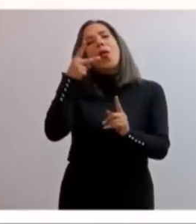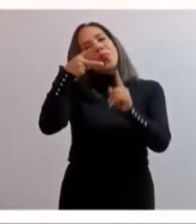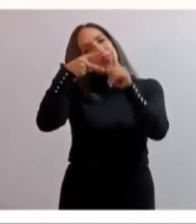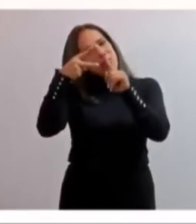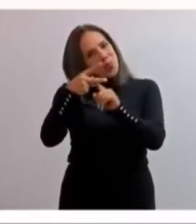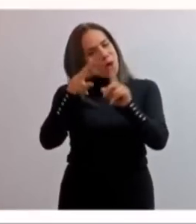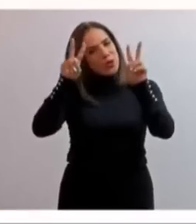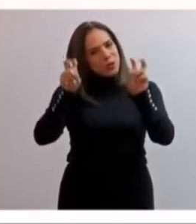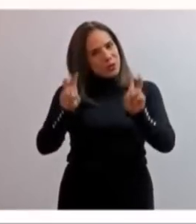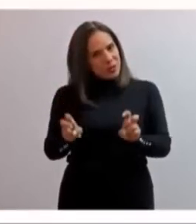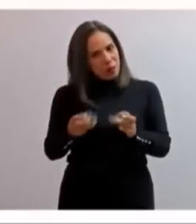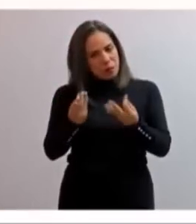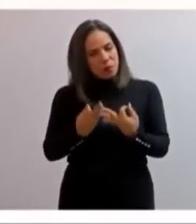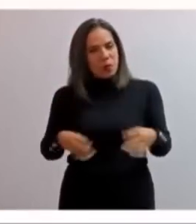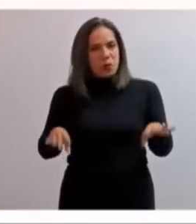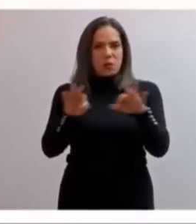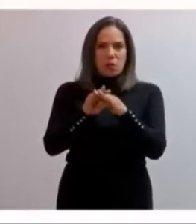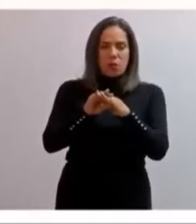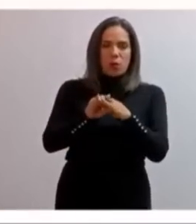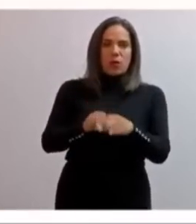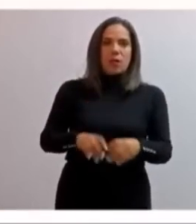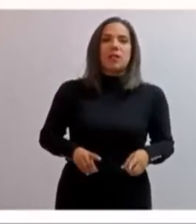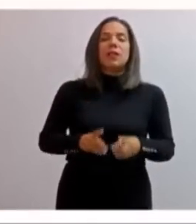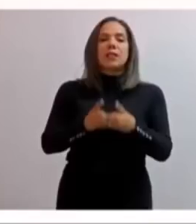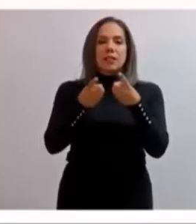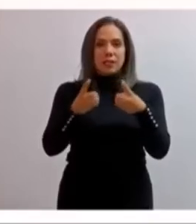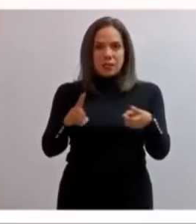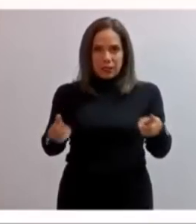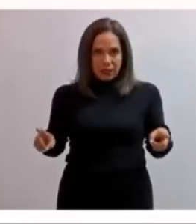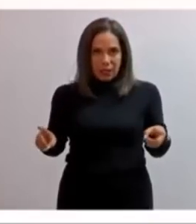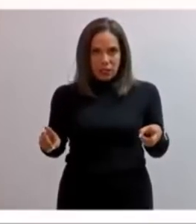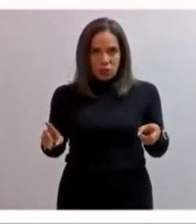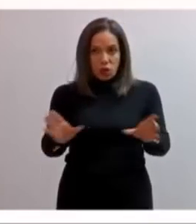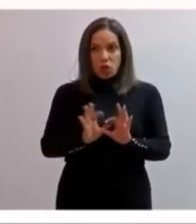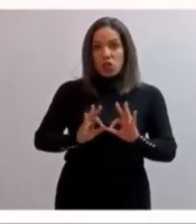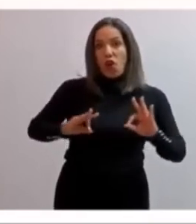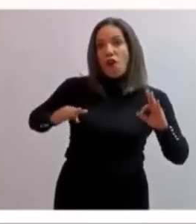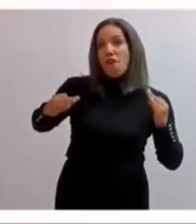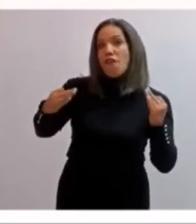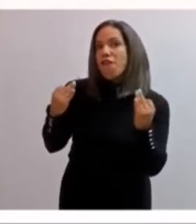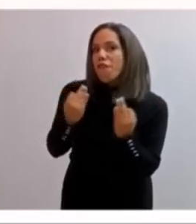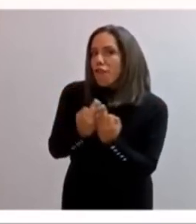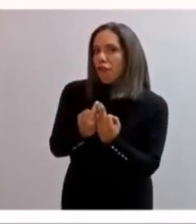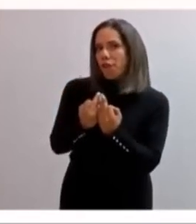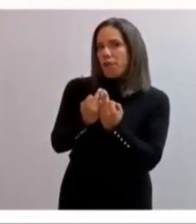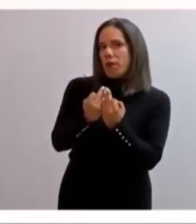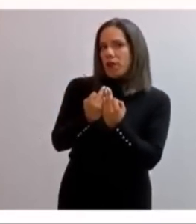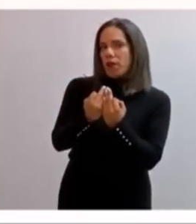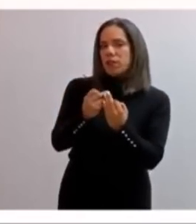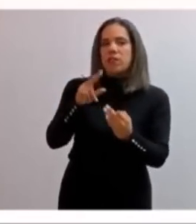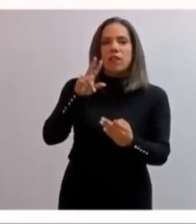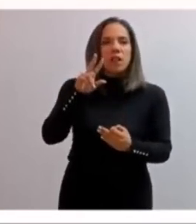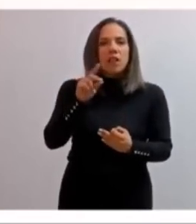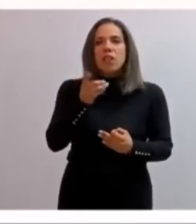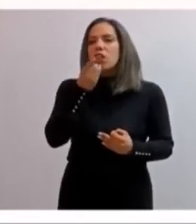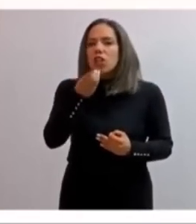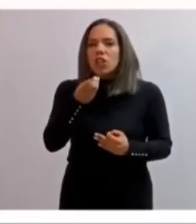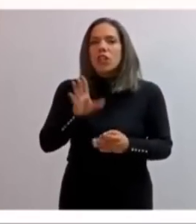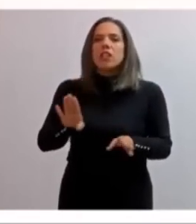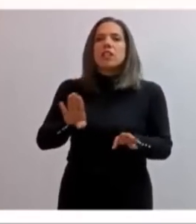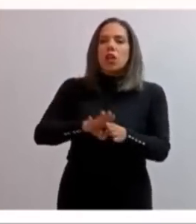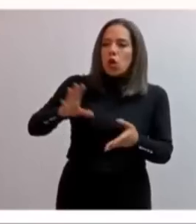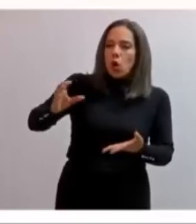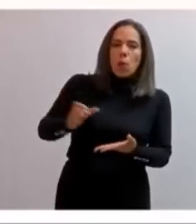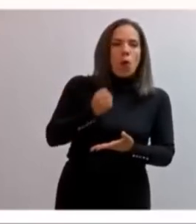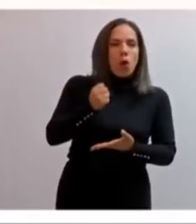fundamentales. El desarrollo de capacidades. No dice la adquisición, no dice el logro.